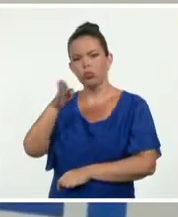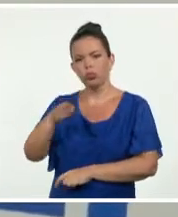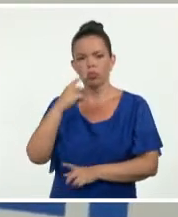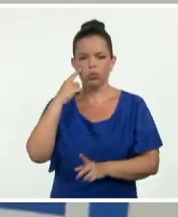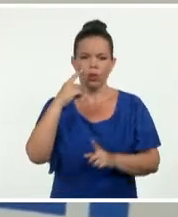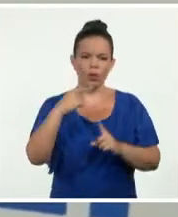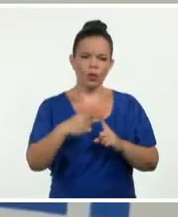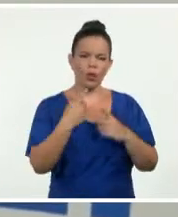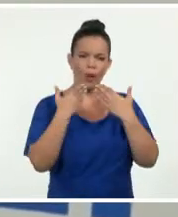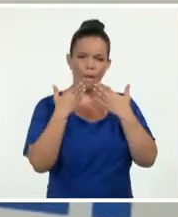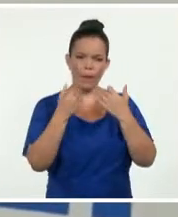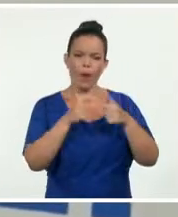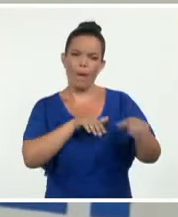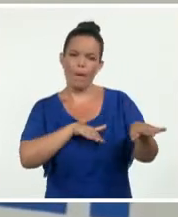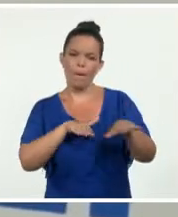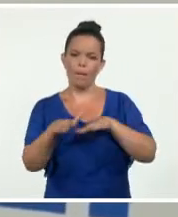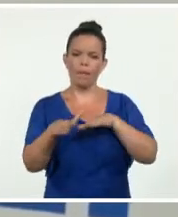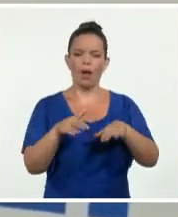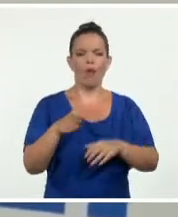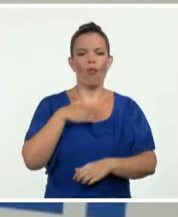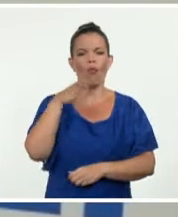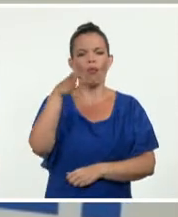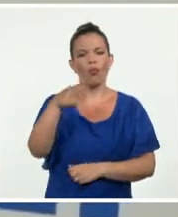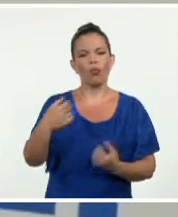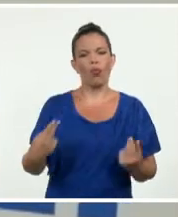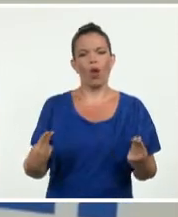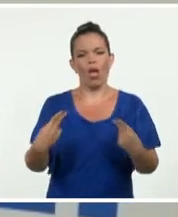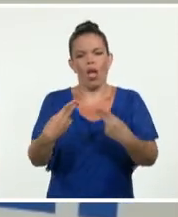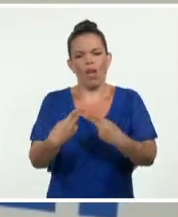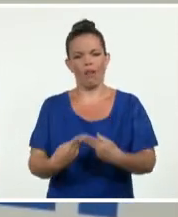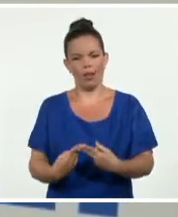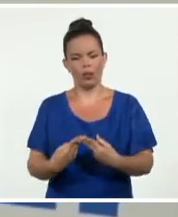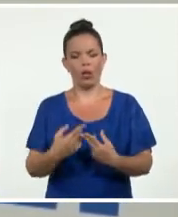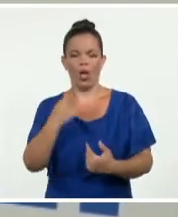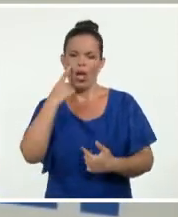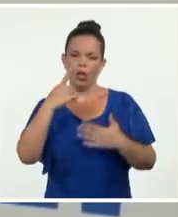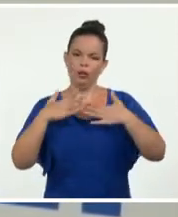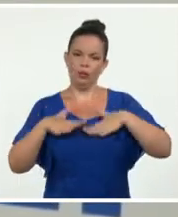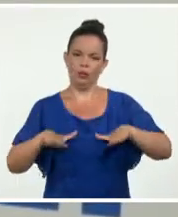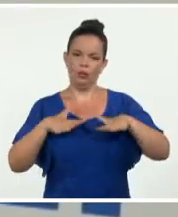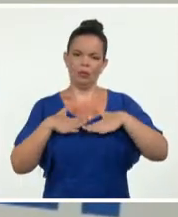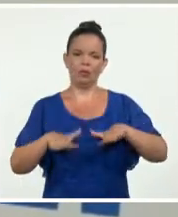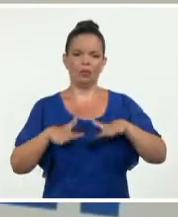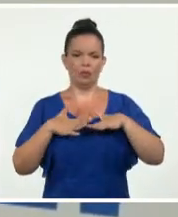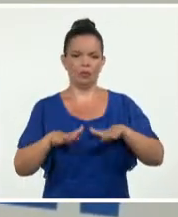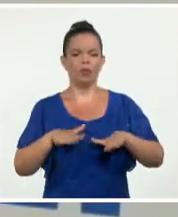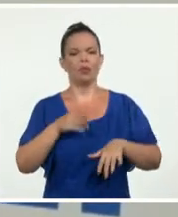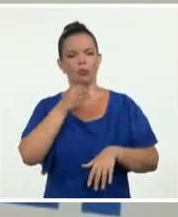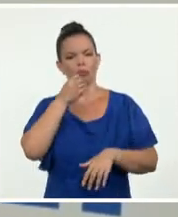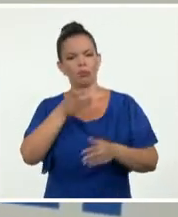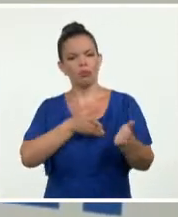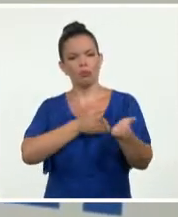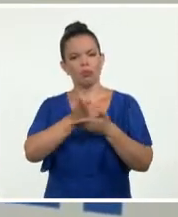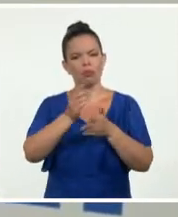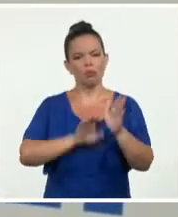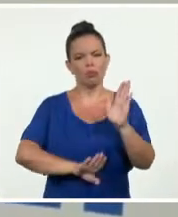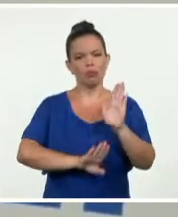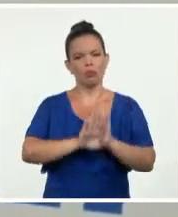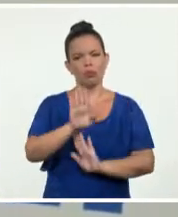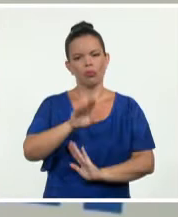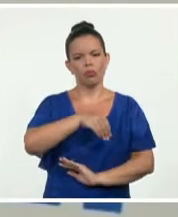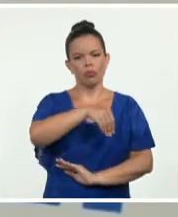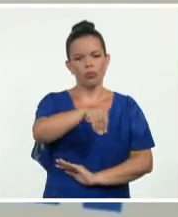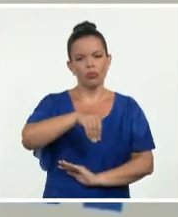para prepararnos para futuros eventos y esperamos seguir así, jugando lo mejor posible y